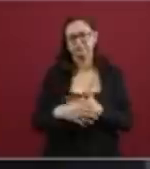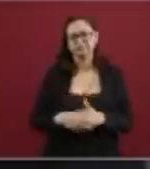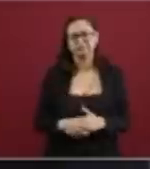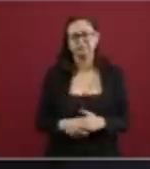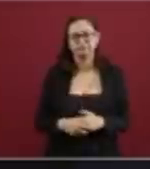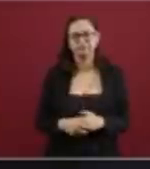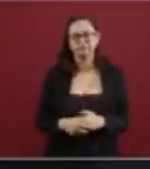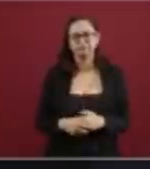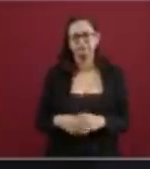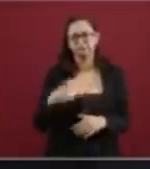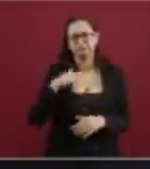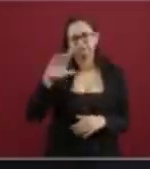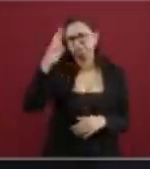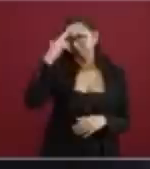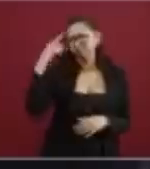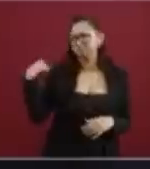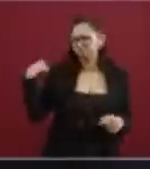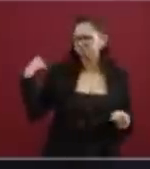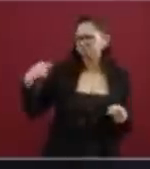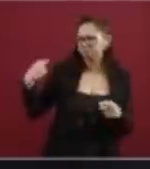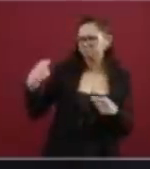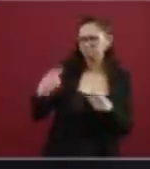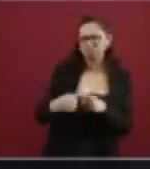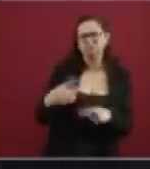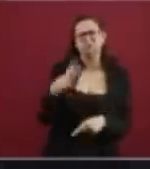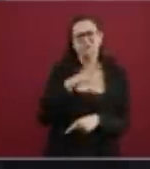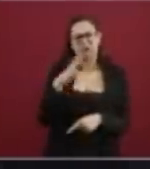en conflictos. En eso